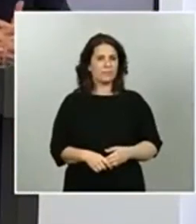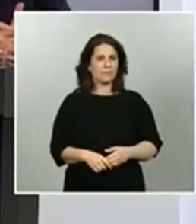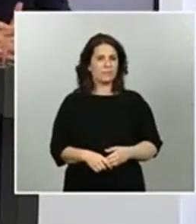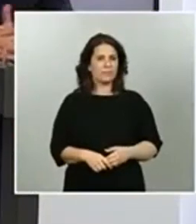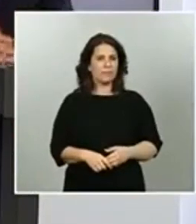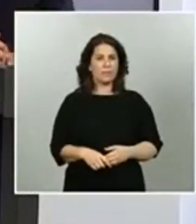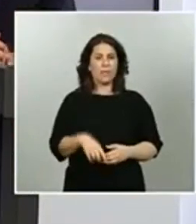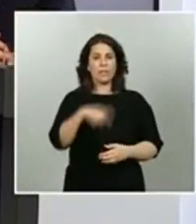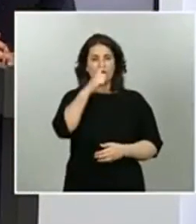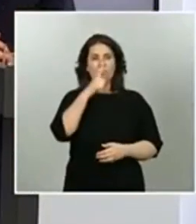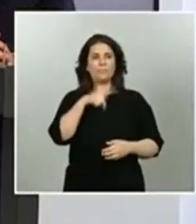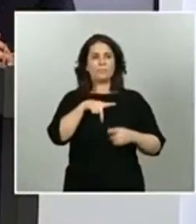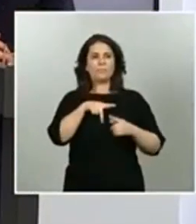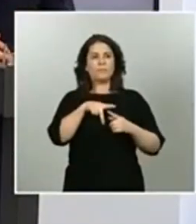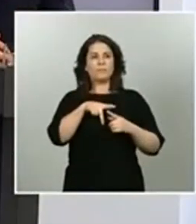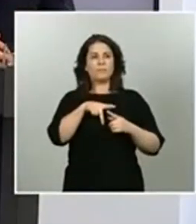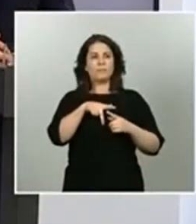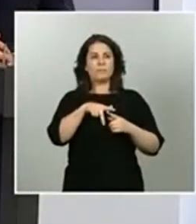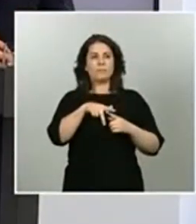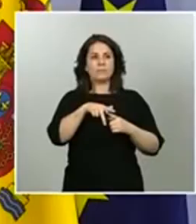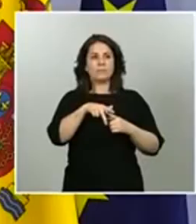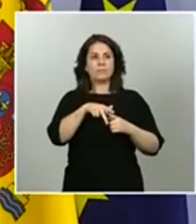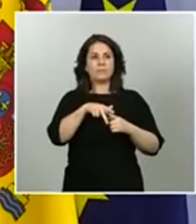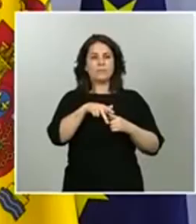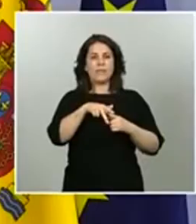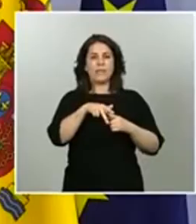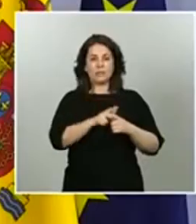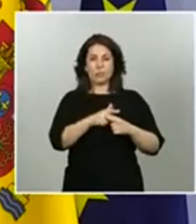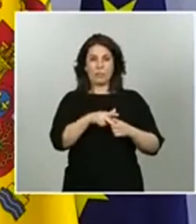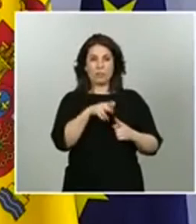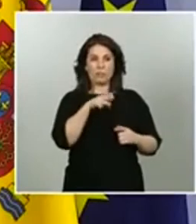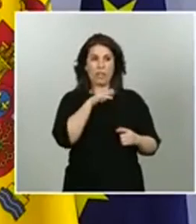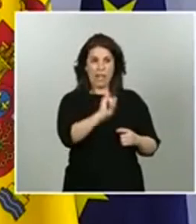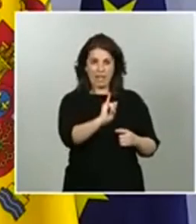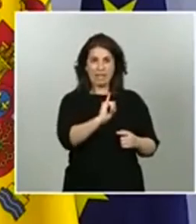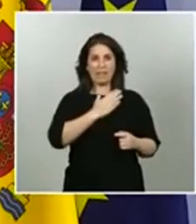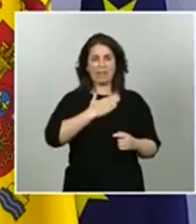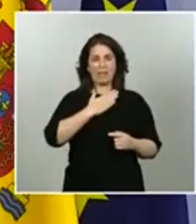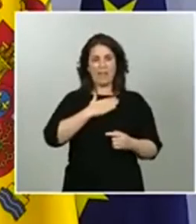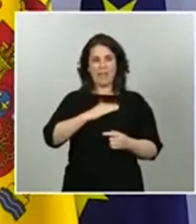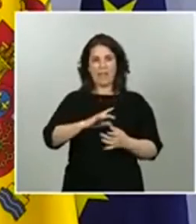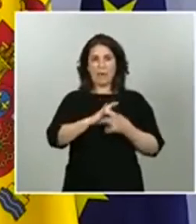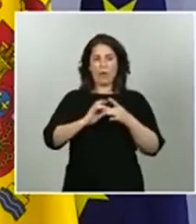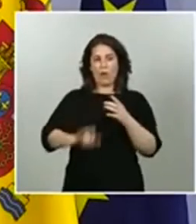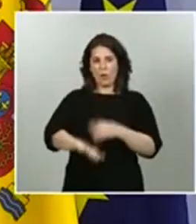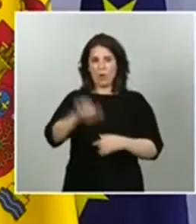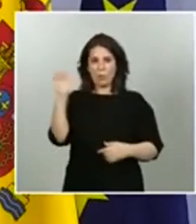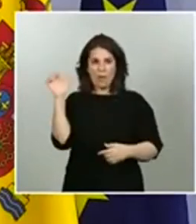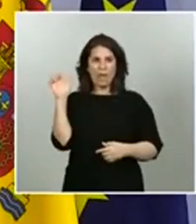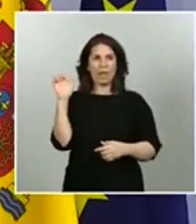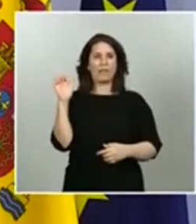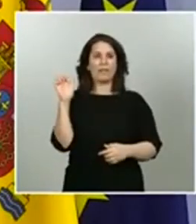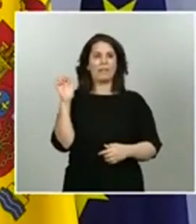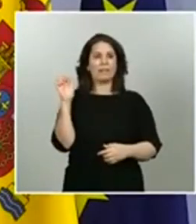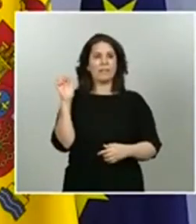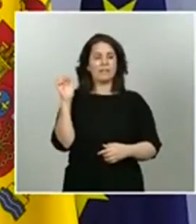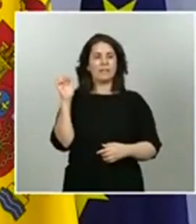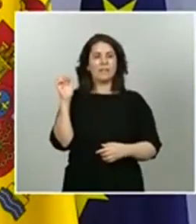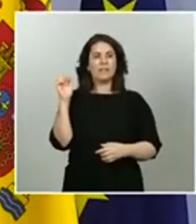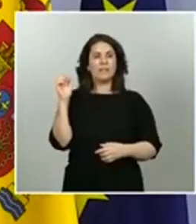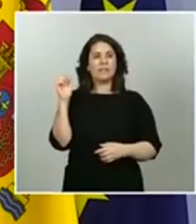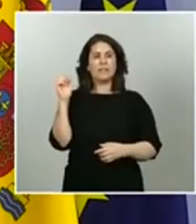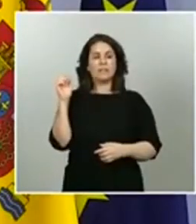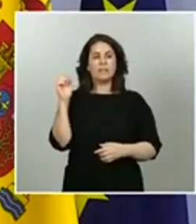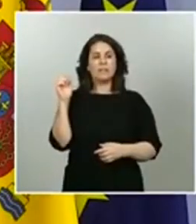son conquistas de la Unión Europea que van en la línea de lo que estamos defendiendo el primer ministro Conte y yo